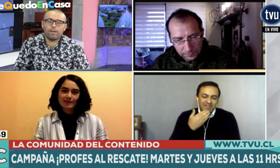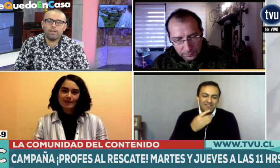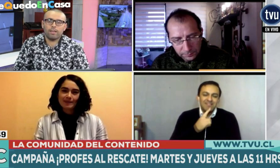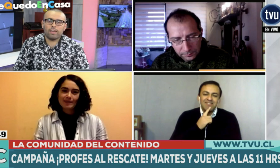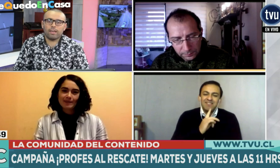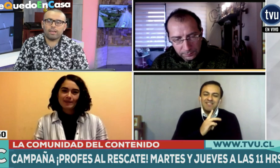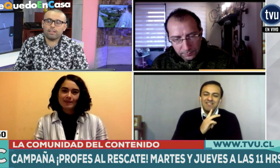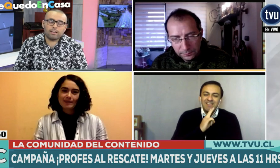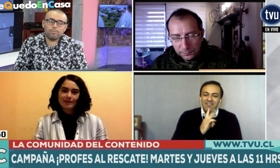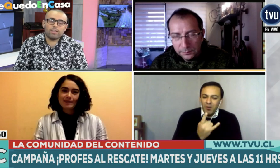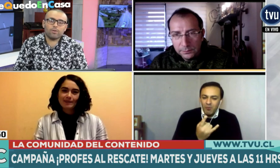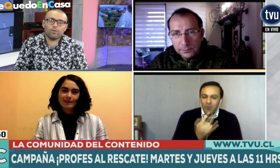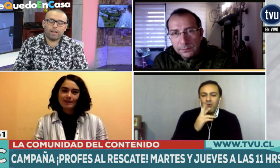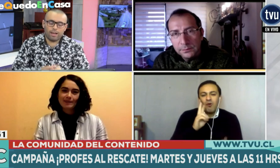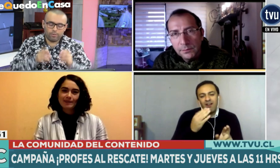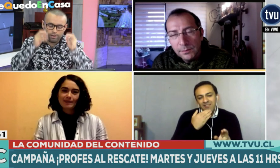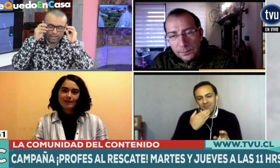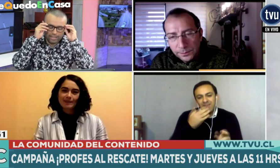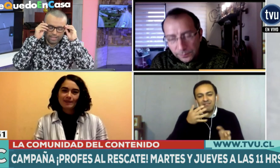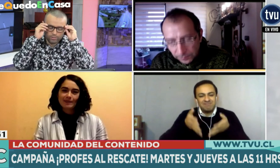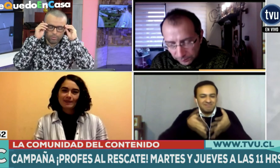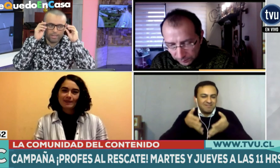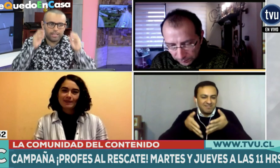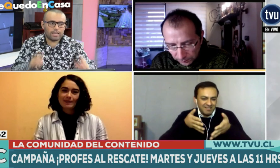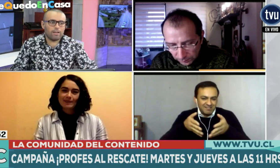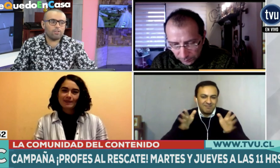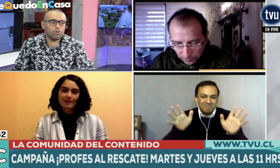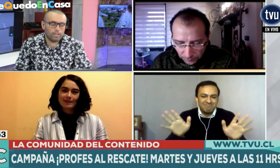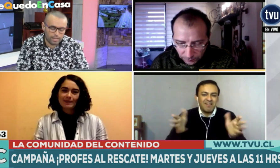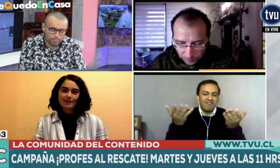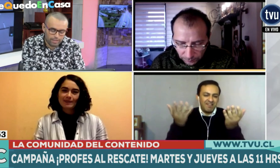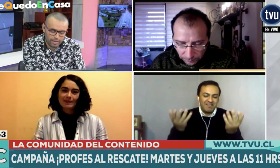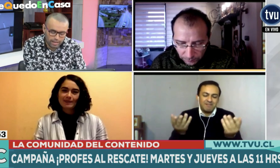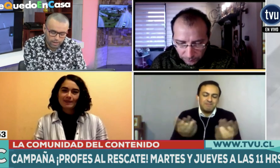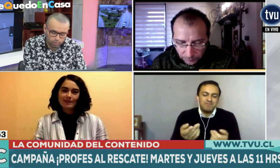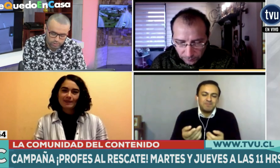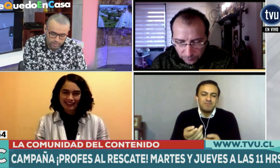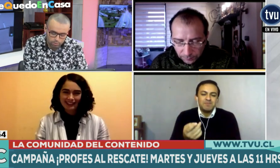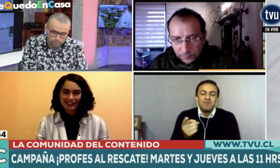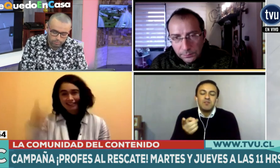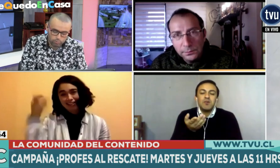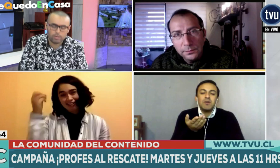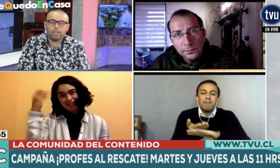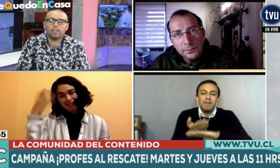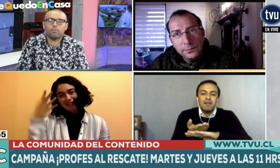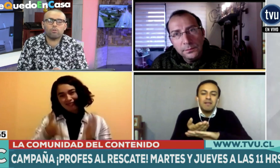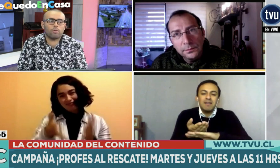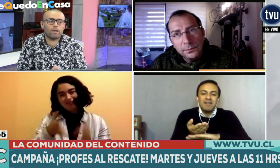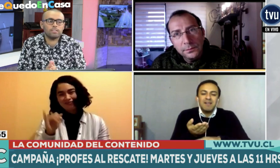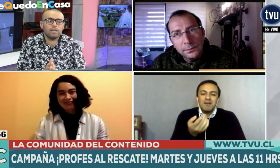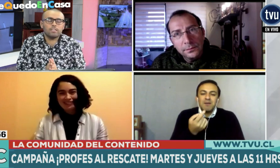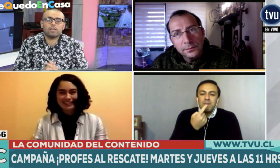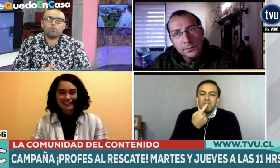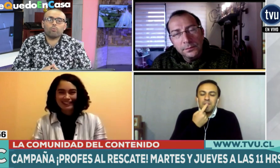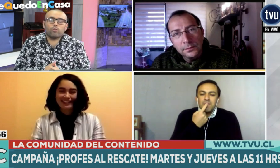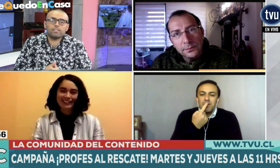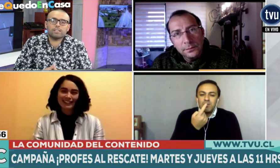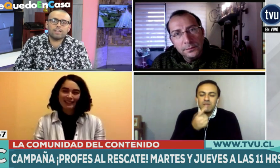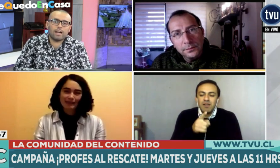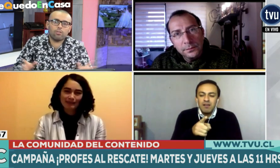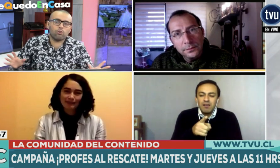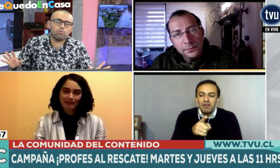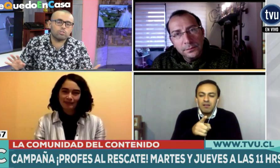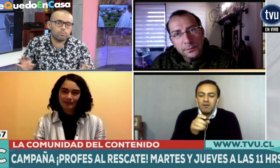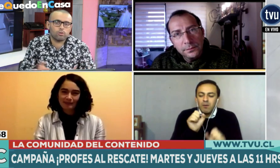programas, realmente es una habilidad sumamente destacable. Yo le quería pedir a José, muy respetuosamente por lo demás, si es nos